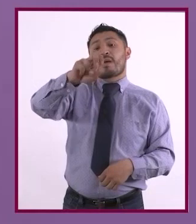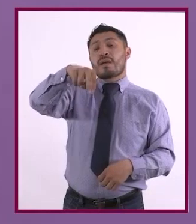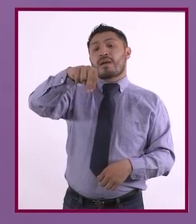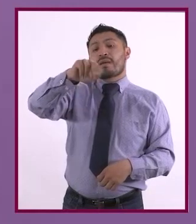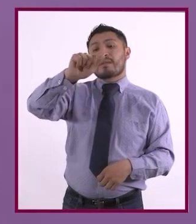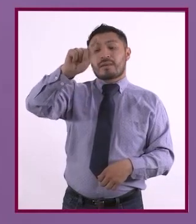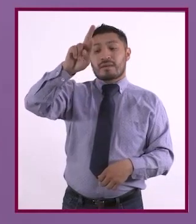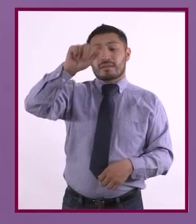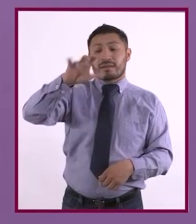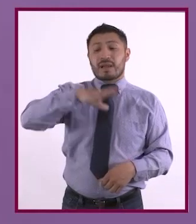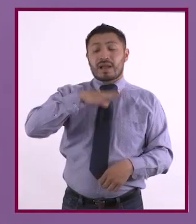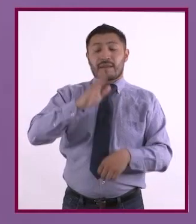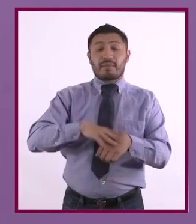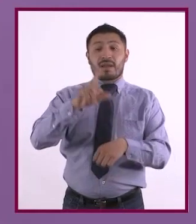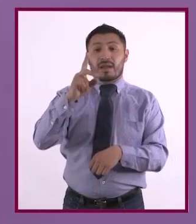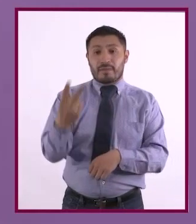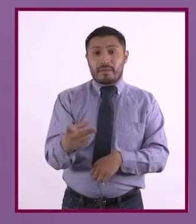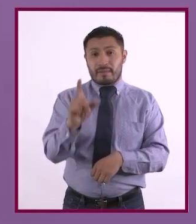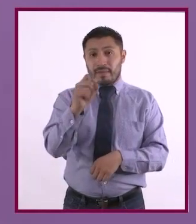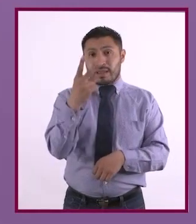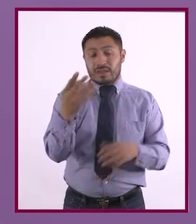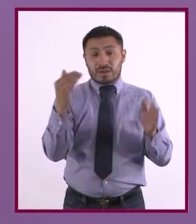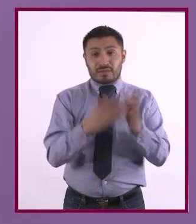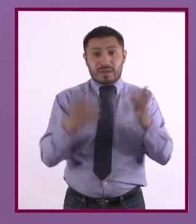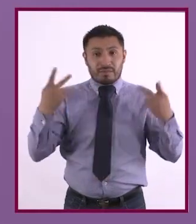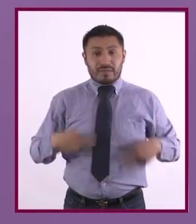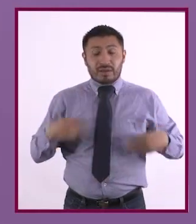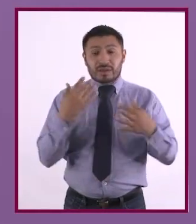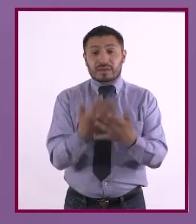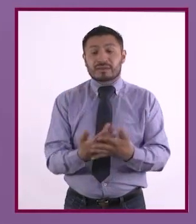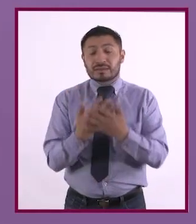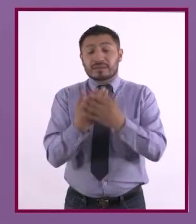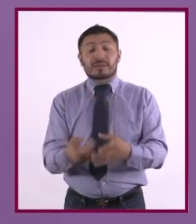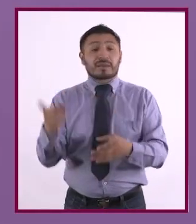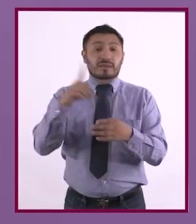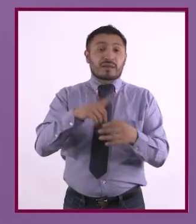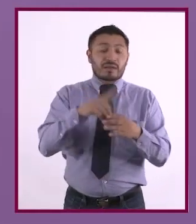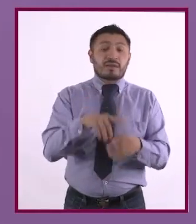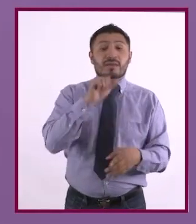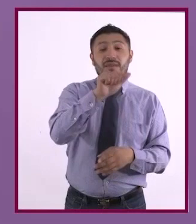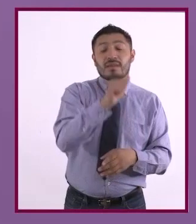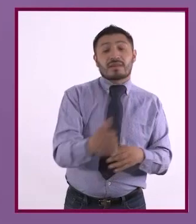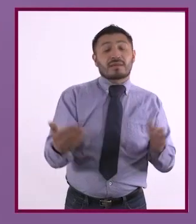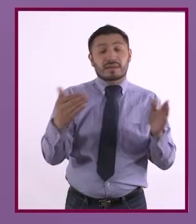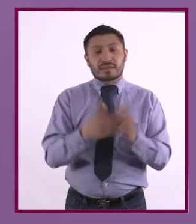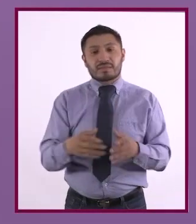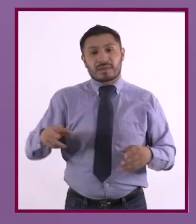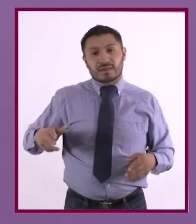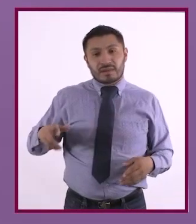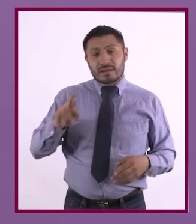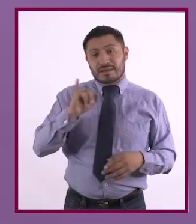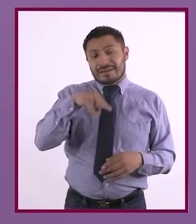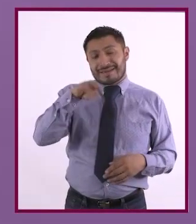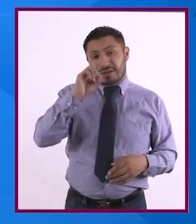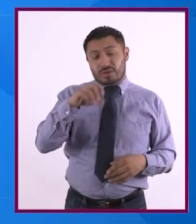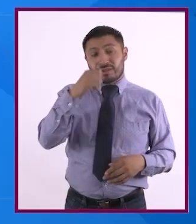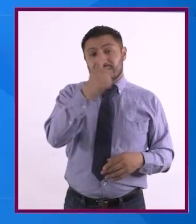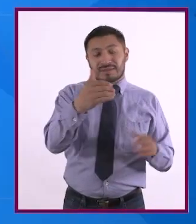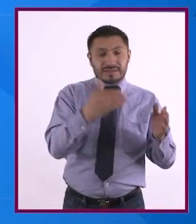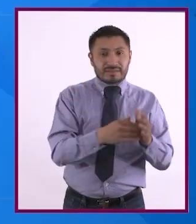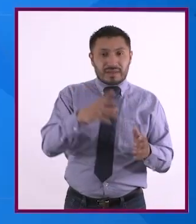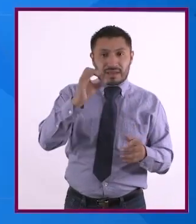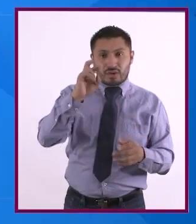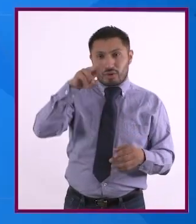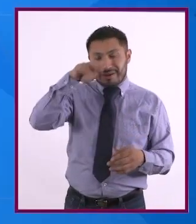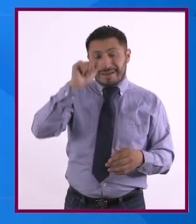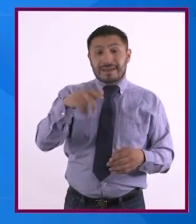22,000 personas en espera de un órgano o un tejido, de las cuales 16,000 esperan un riñón, 6,000 esperan córneas,